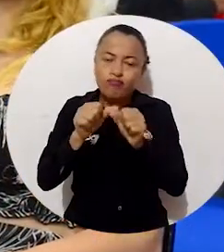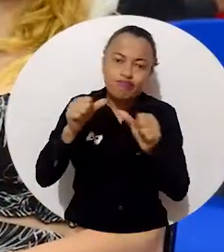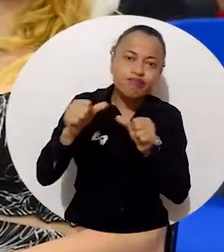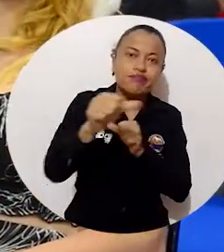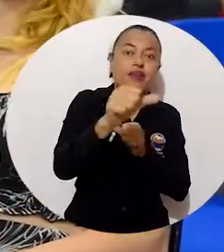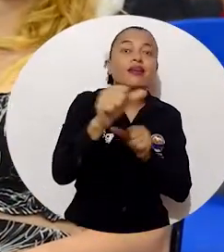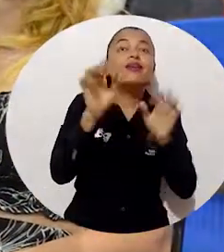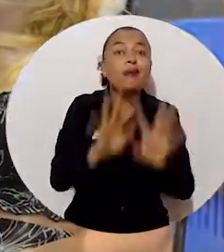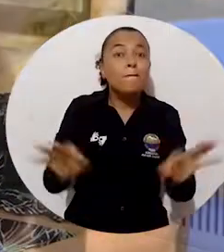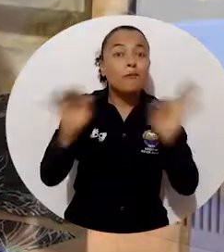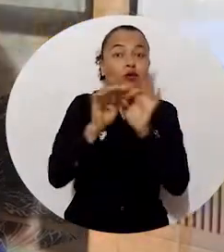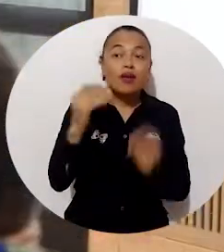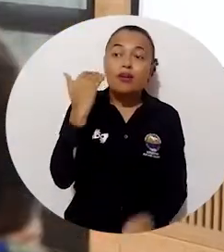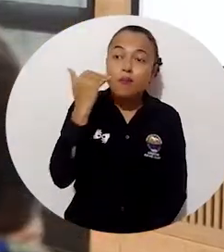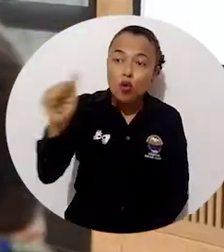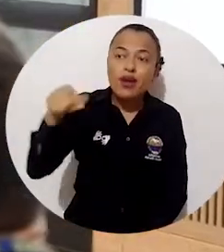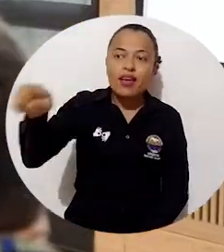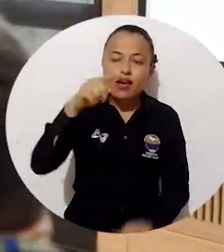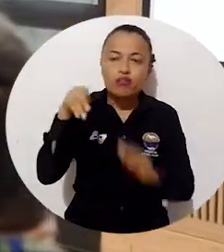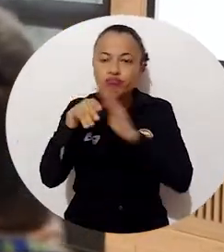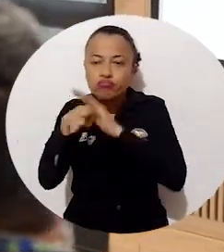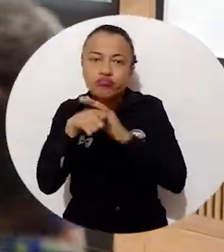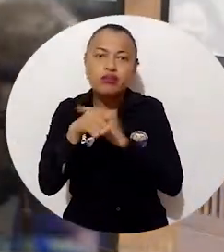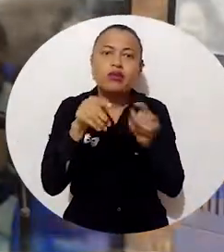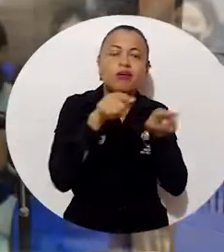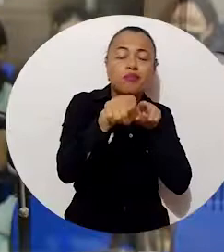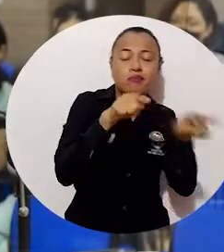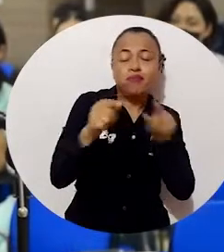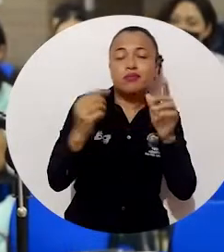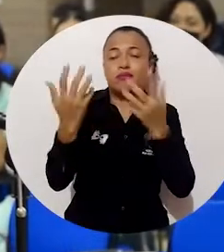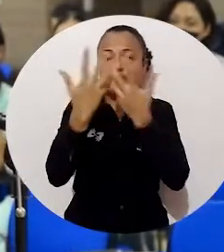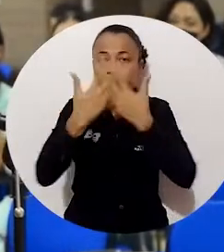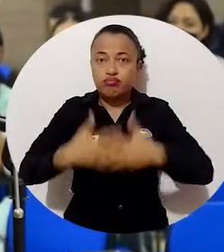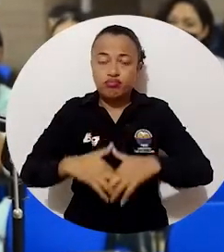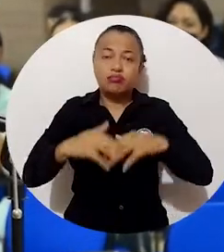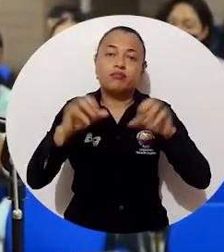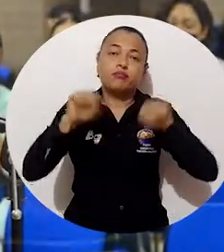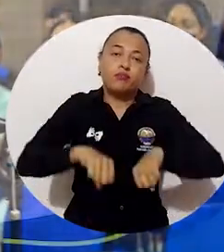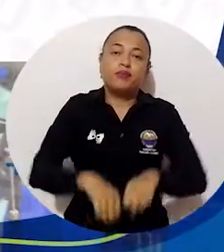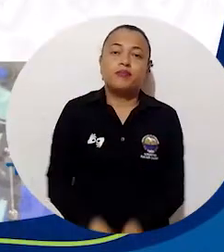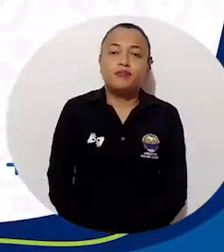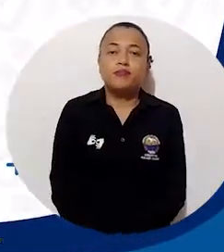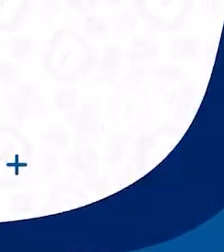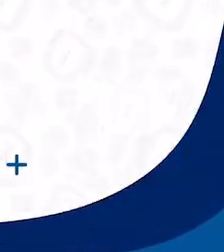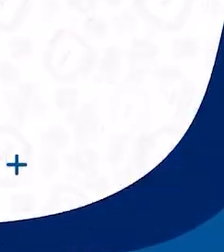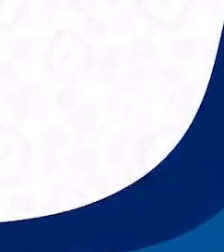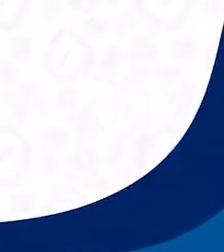requiere que las mujeres tengan un acceso equitativo a los recursos y servicios productivos.